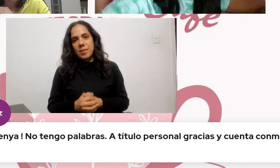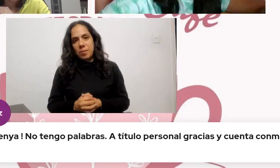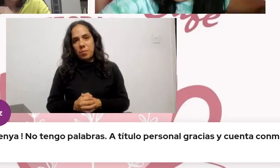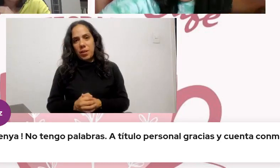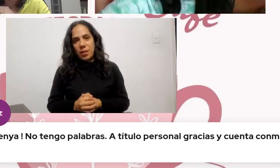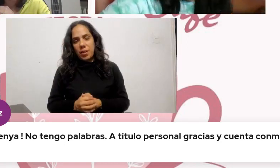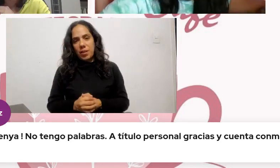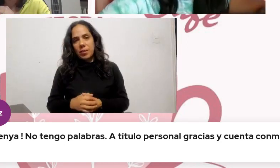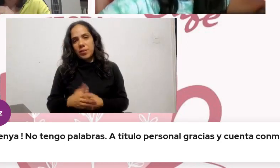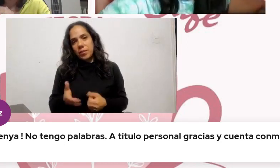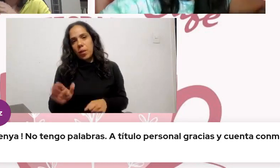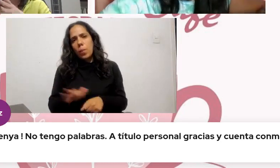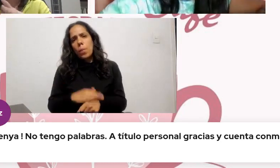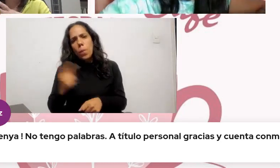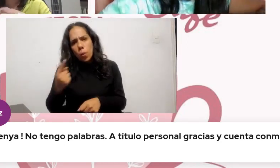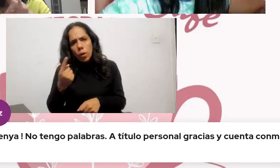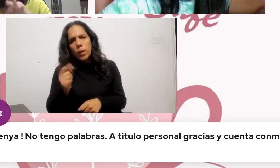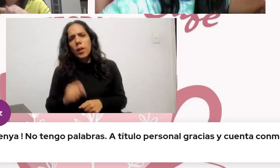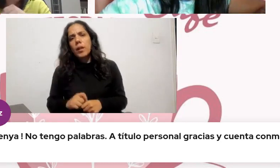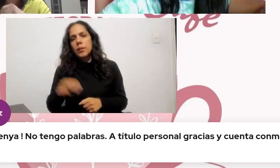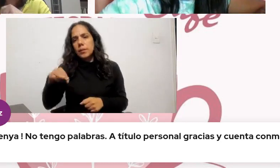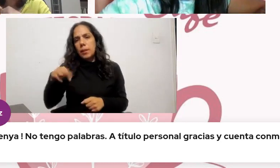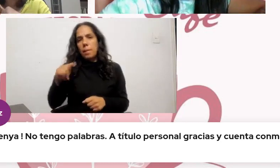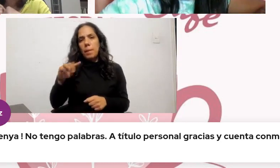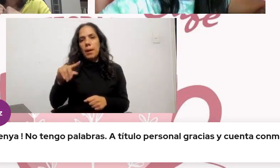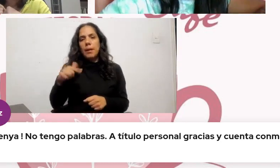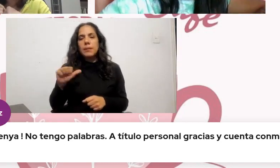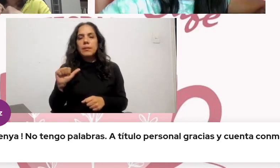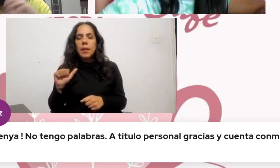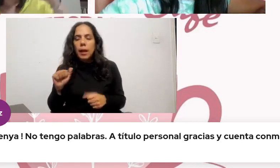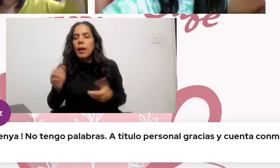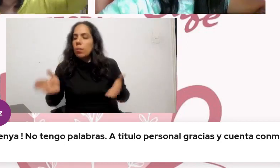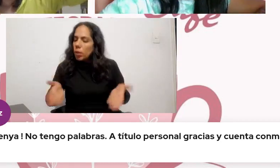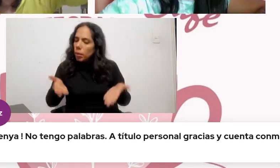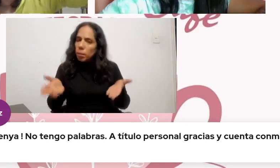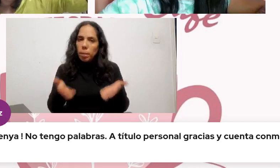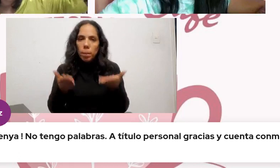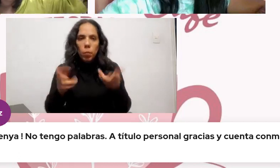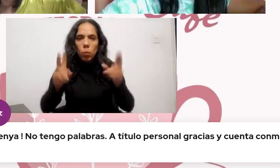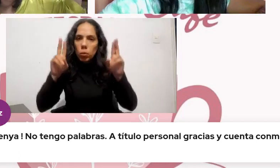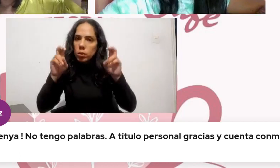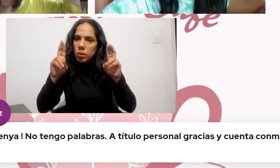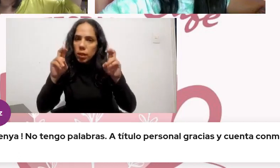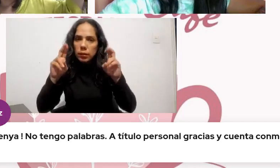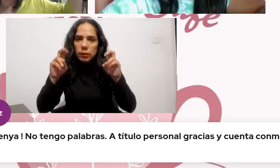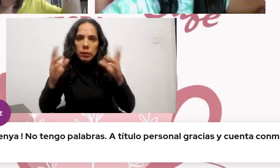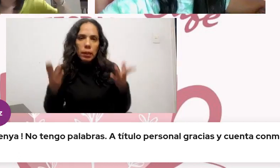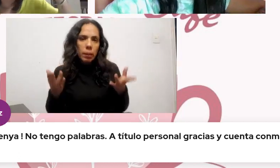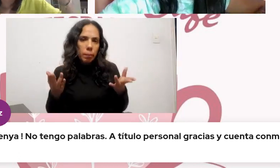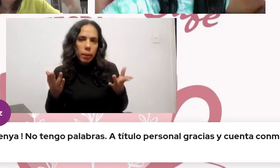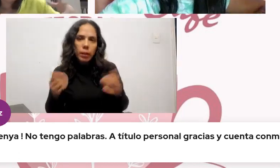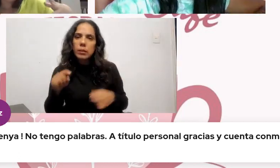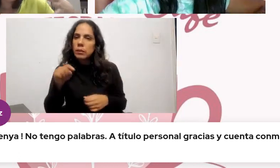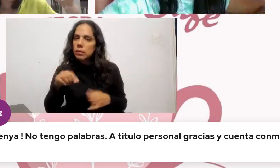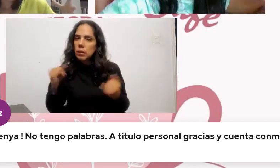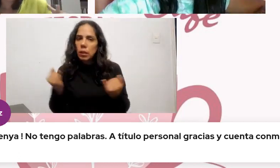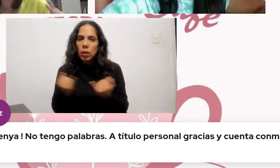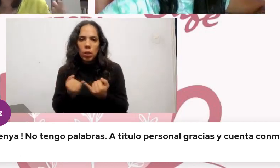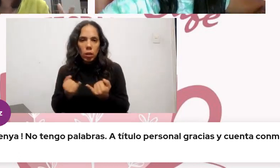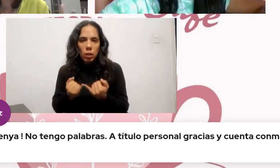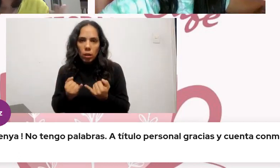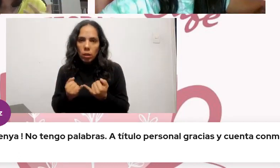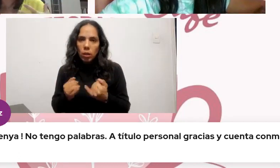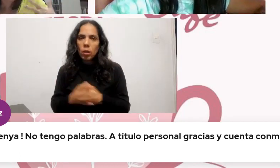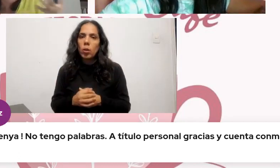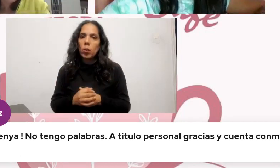temas como espacios como este. Dos, siempre presente. Hoy tuvimos un programa en la mañana, Reyes por la Democracia, entra, da